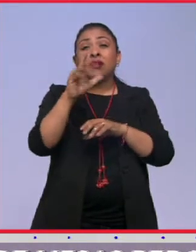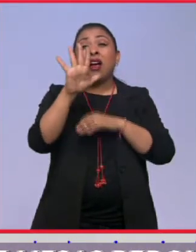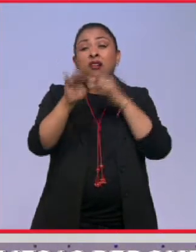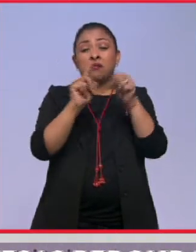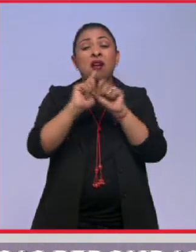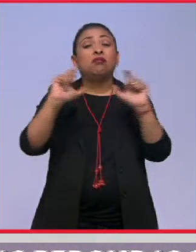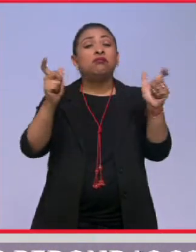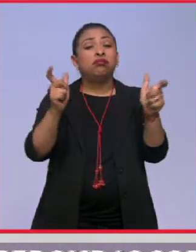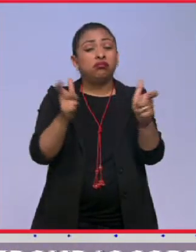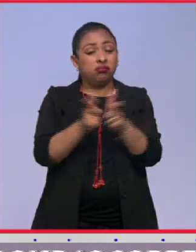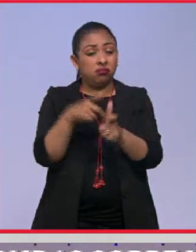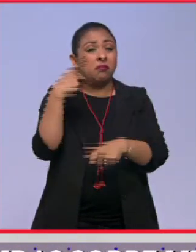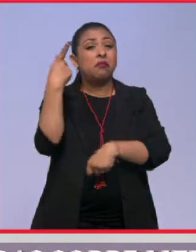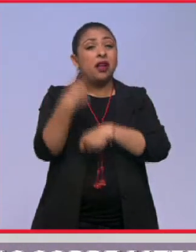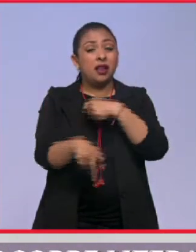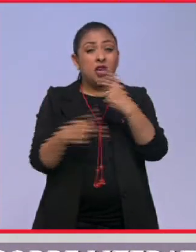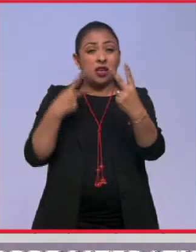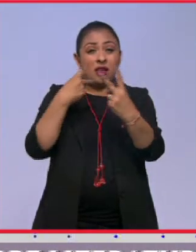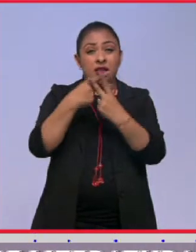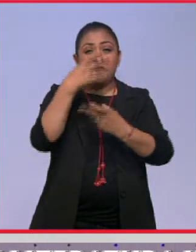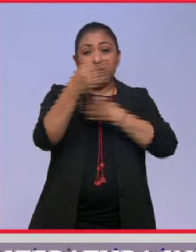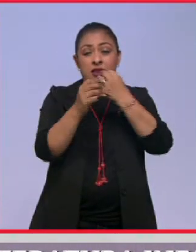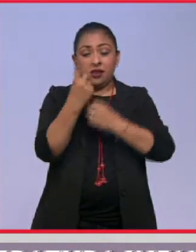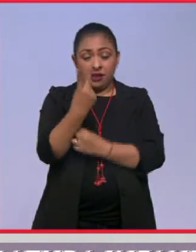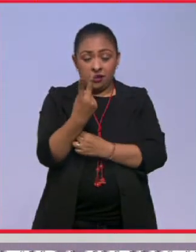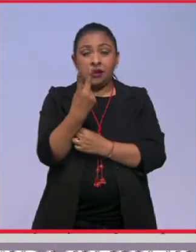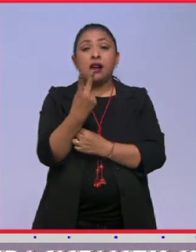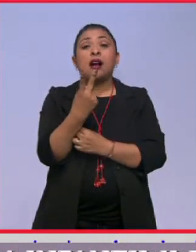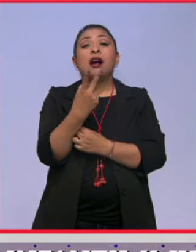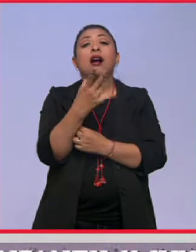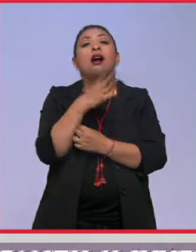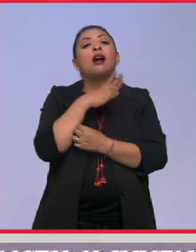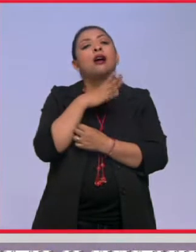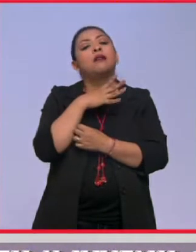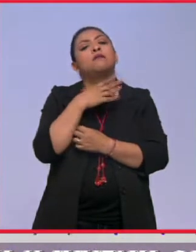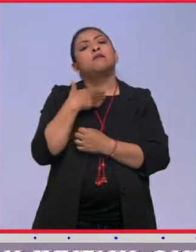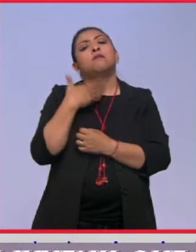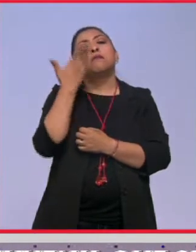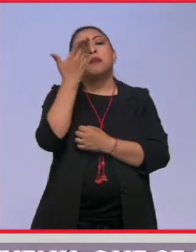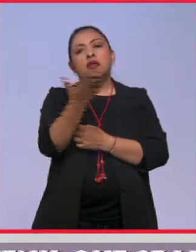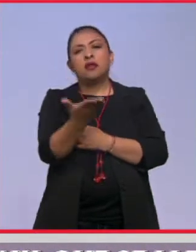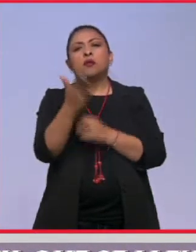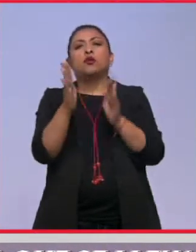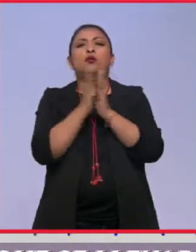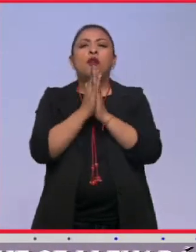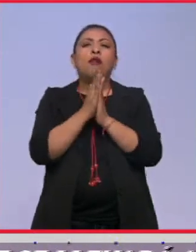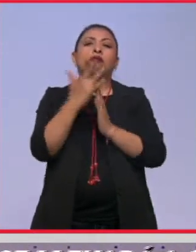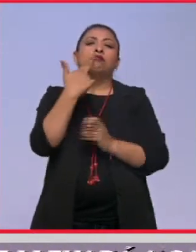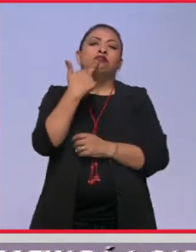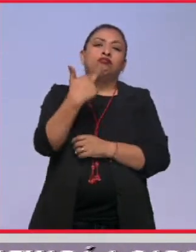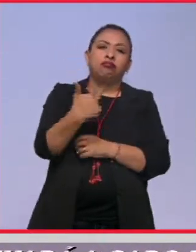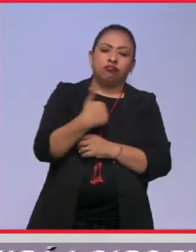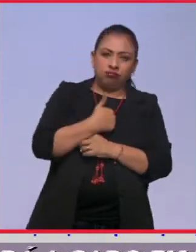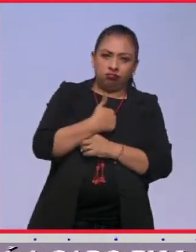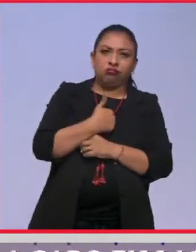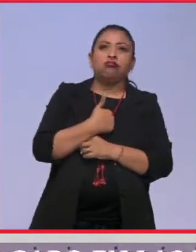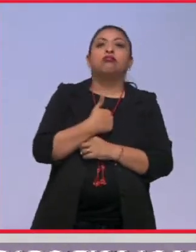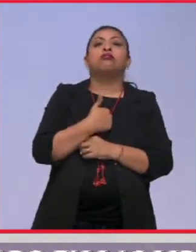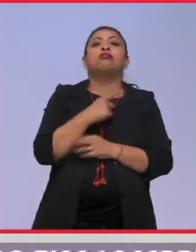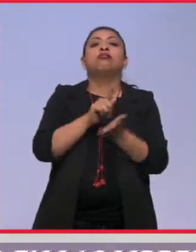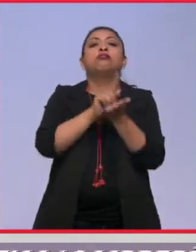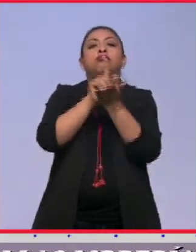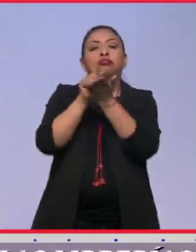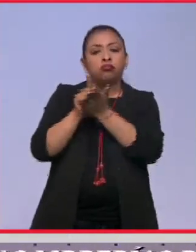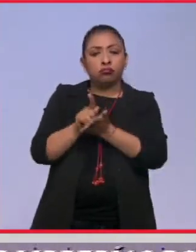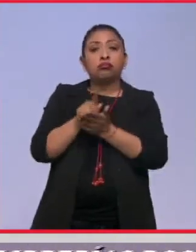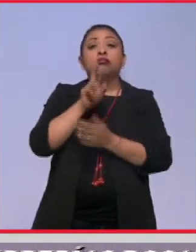en peligro de extinción que con el hashtag Noticias22 les hemos pedido que se acerquen a nosotros, se acerquen a nuestro Twitter